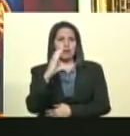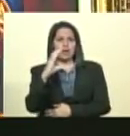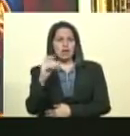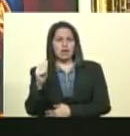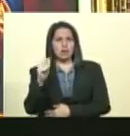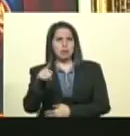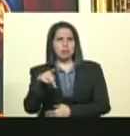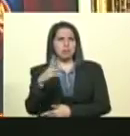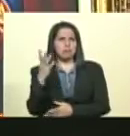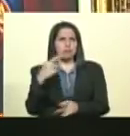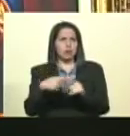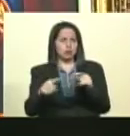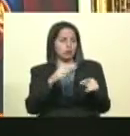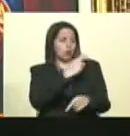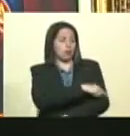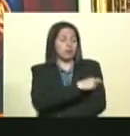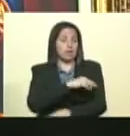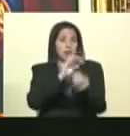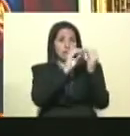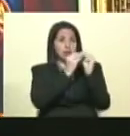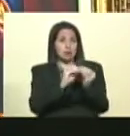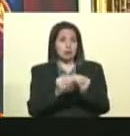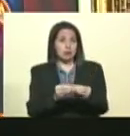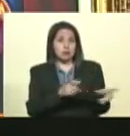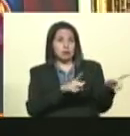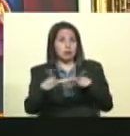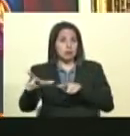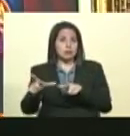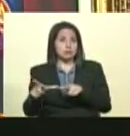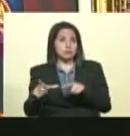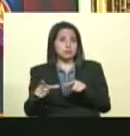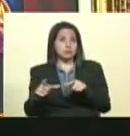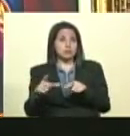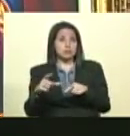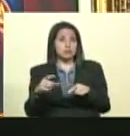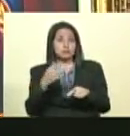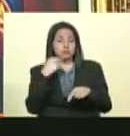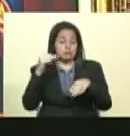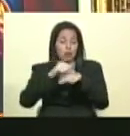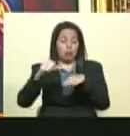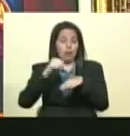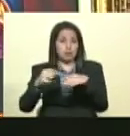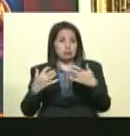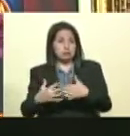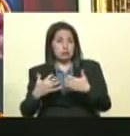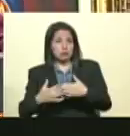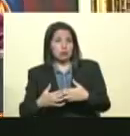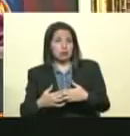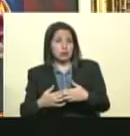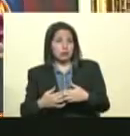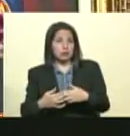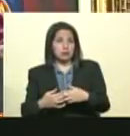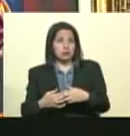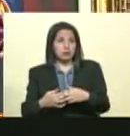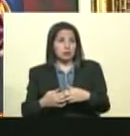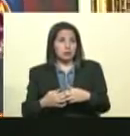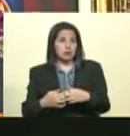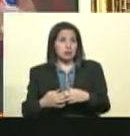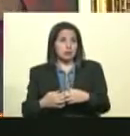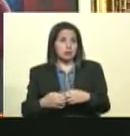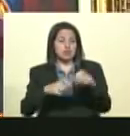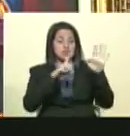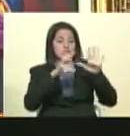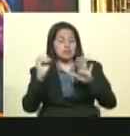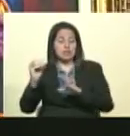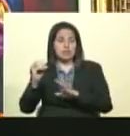la recuperación de los hospitales en sus distintos niveles, la recuperación de la capacidad quirúrgica, la formación de los